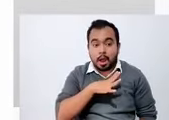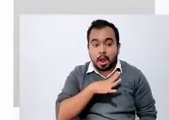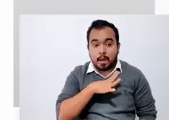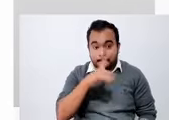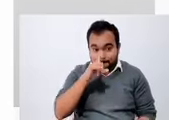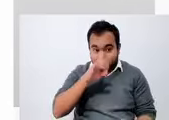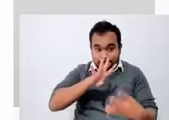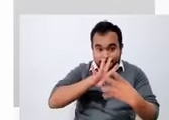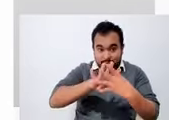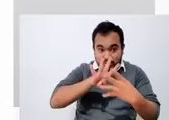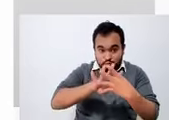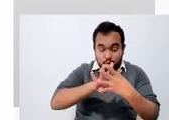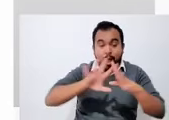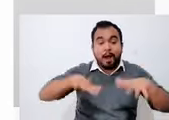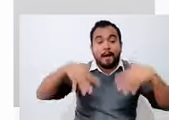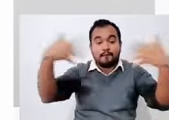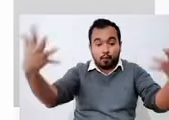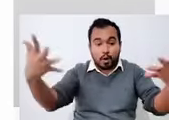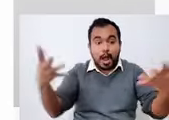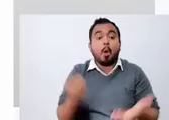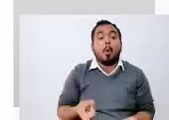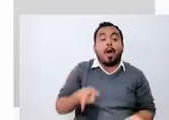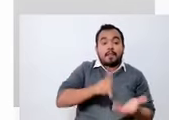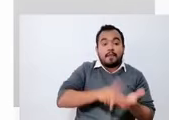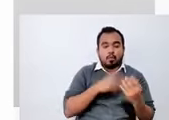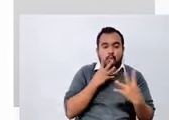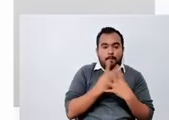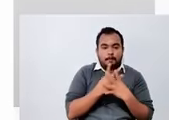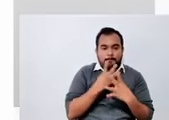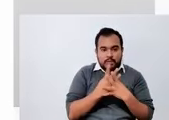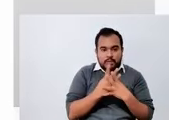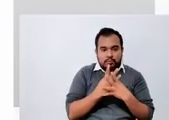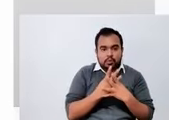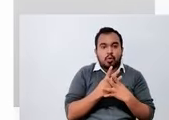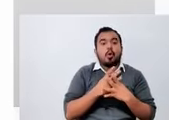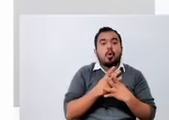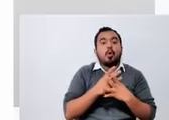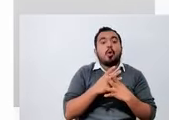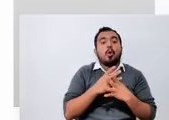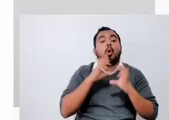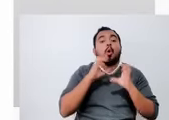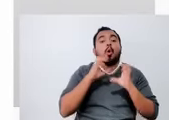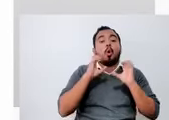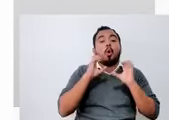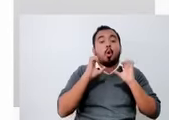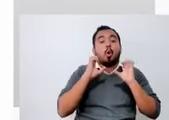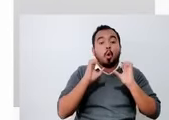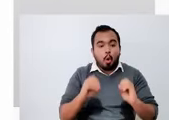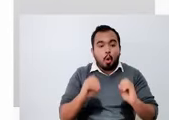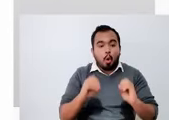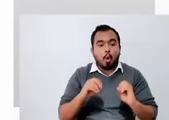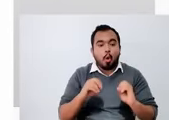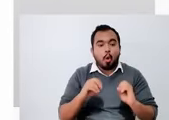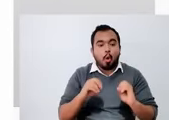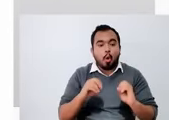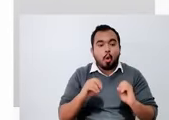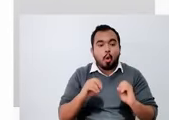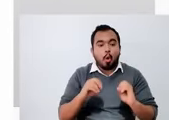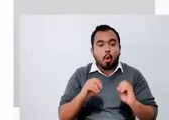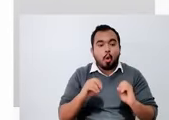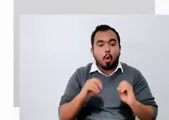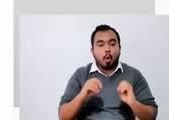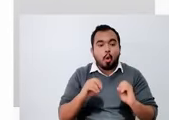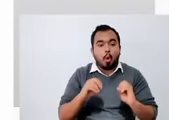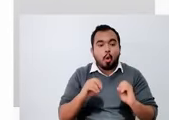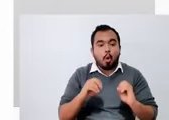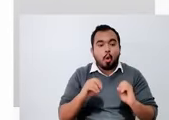hacia afuera, hay delitos que se cometen dentro de la prisión y hay delitos que se cometen por la prisión, ¿no? Pues para pagar seguridad en prisión, para pagarse drogas en prisión, etcétera. Todo